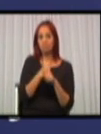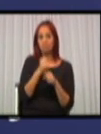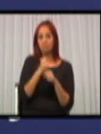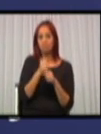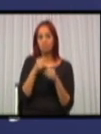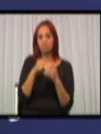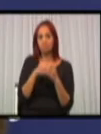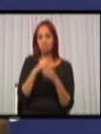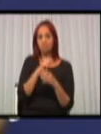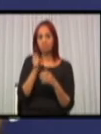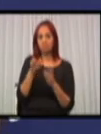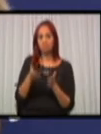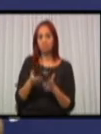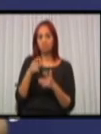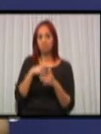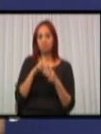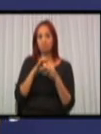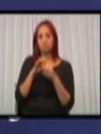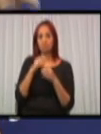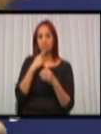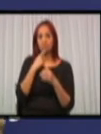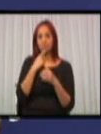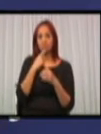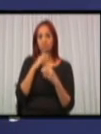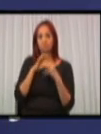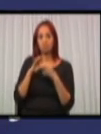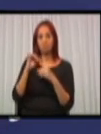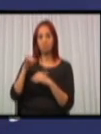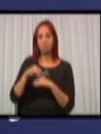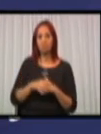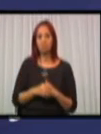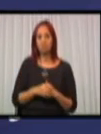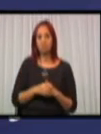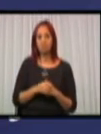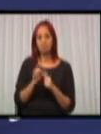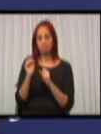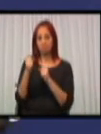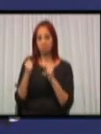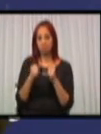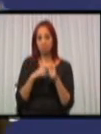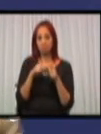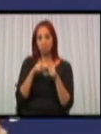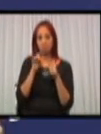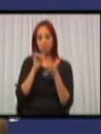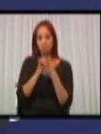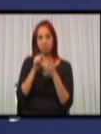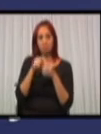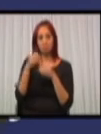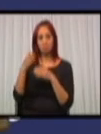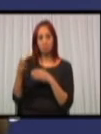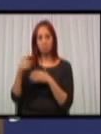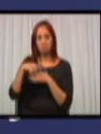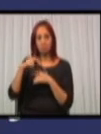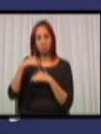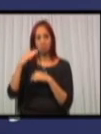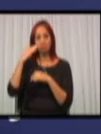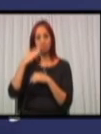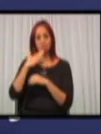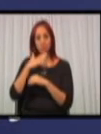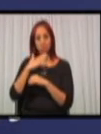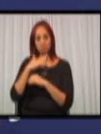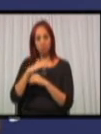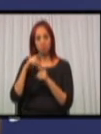abogacía. Ese es el funcionario que tiene don Jairo ahí en la municipalidad. Y así un montón de cosas que ustedes saben que están mal.